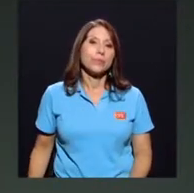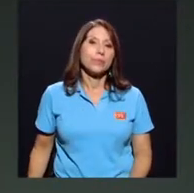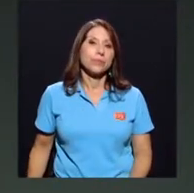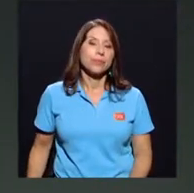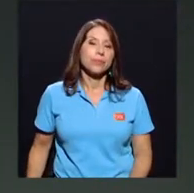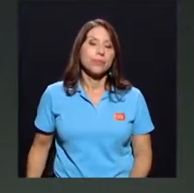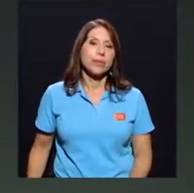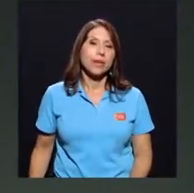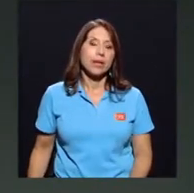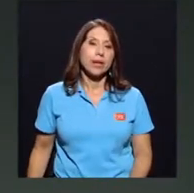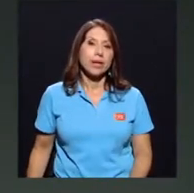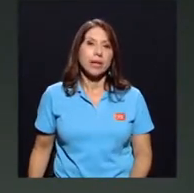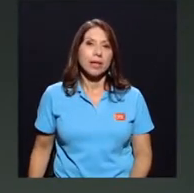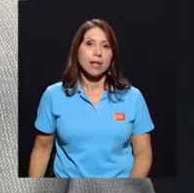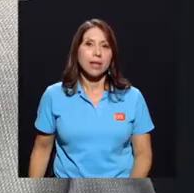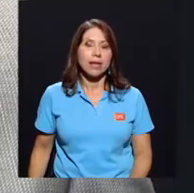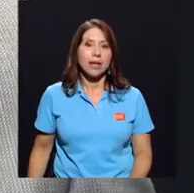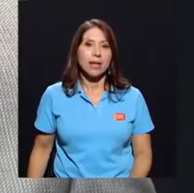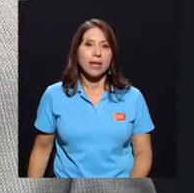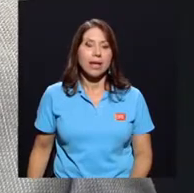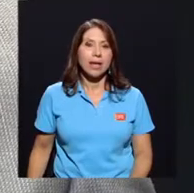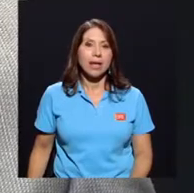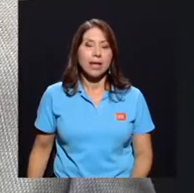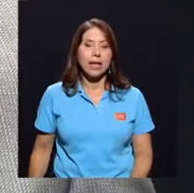eso es un perdón tal vez los indicadores